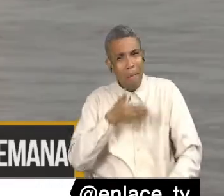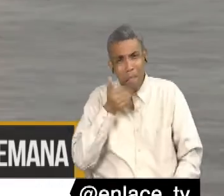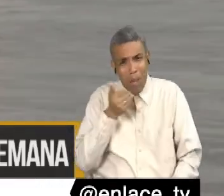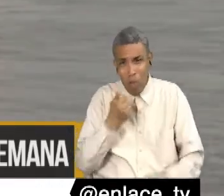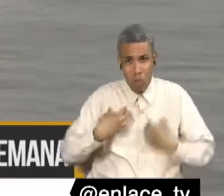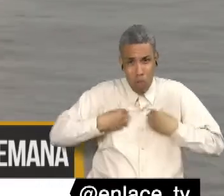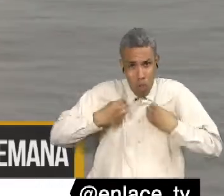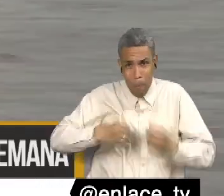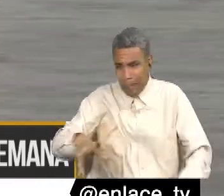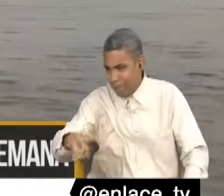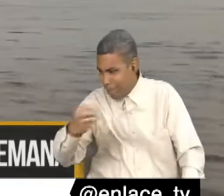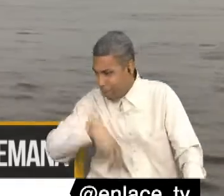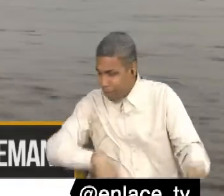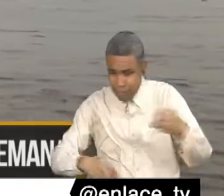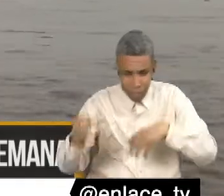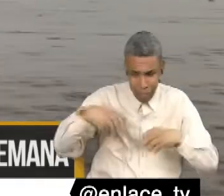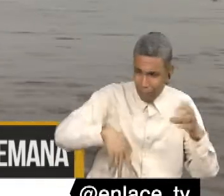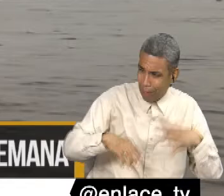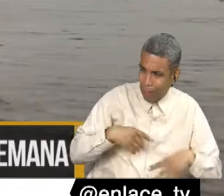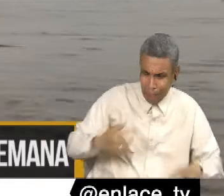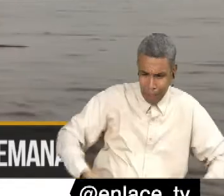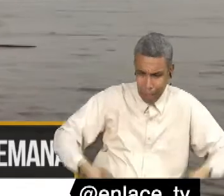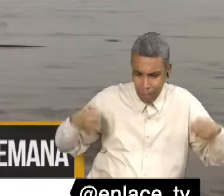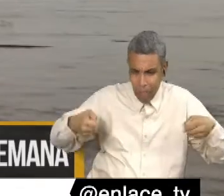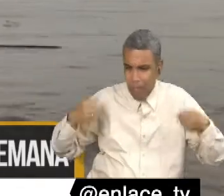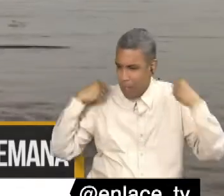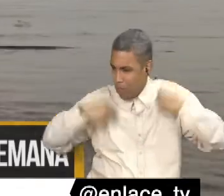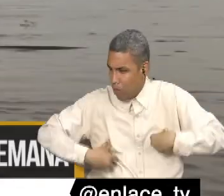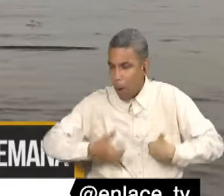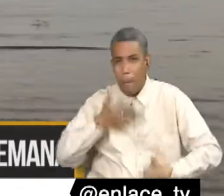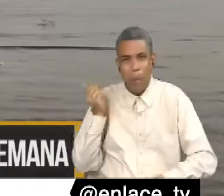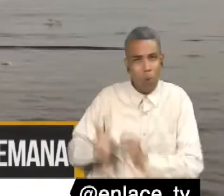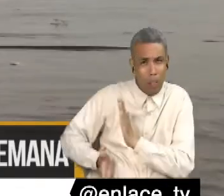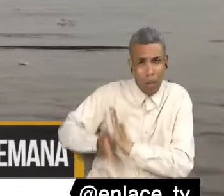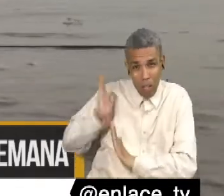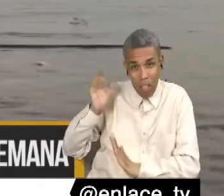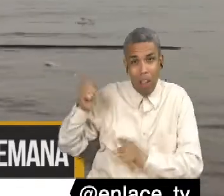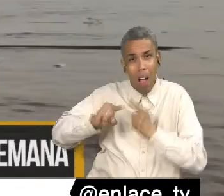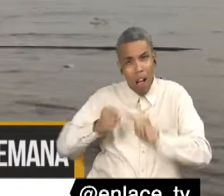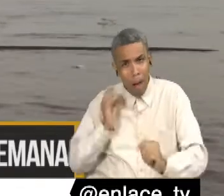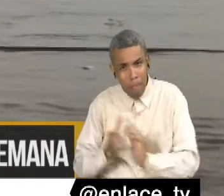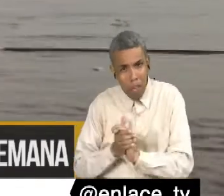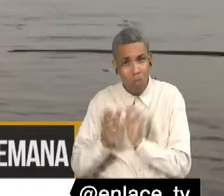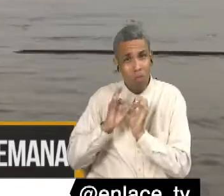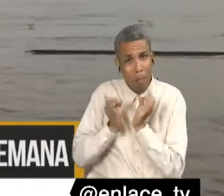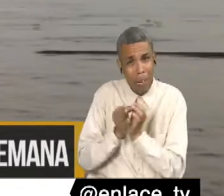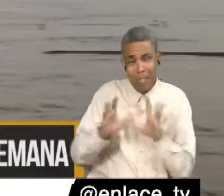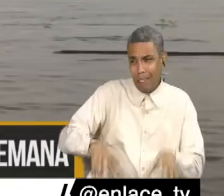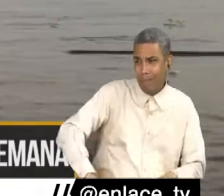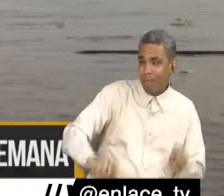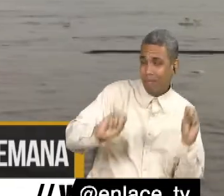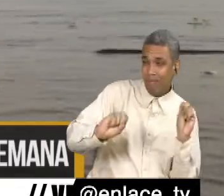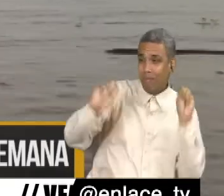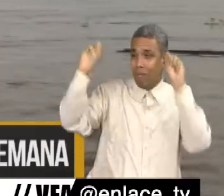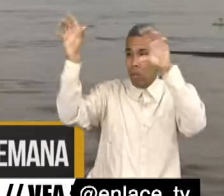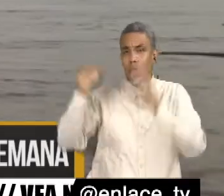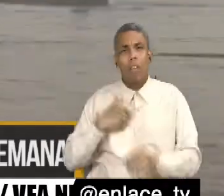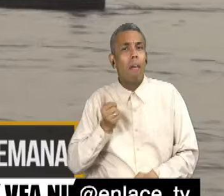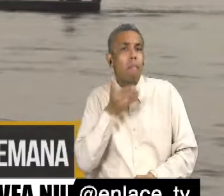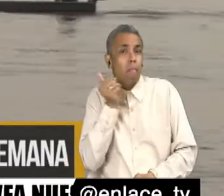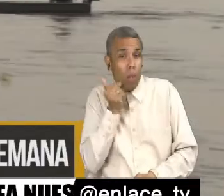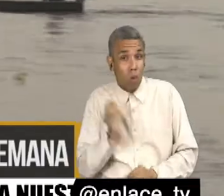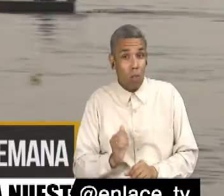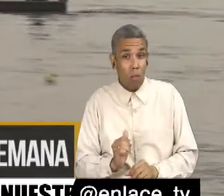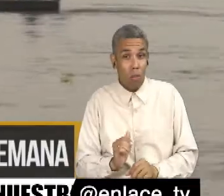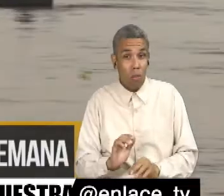una vivienda vecina, donde algún familiar, donde algún amigo, donde algún conocido, porque esperamos que el agua llegue en